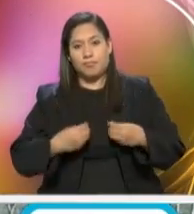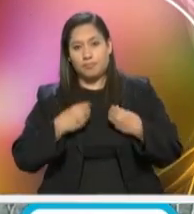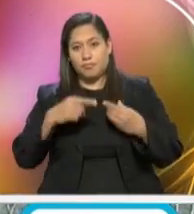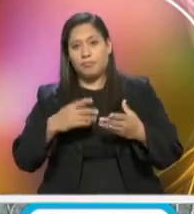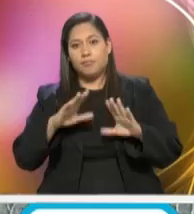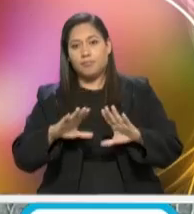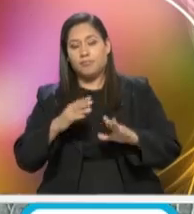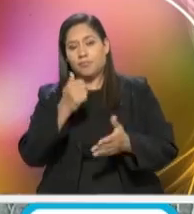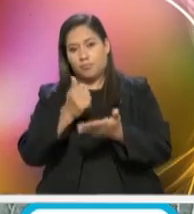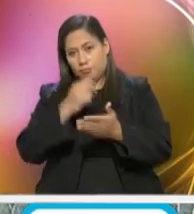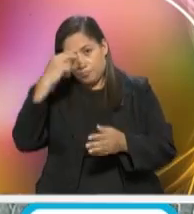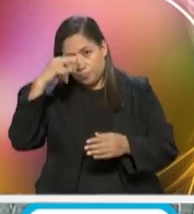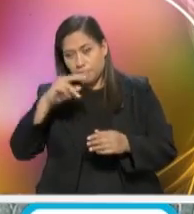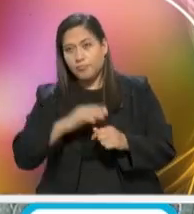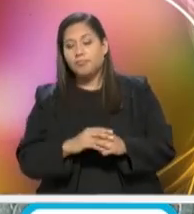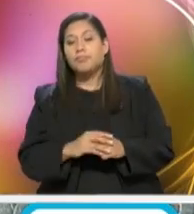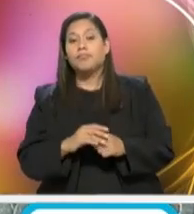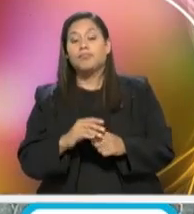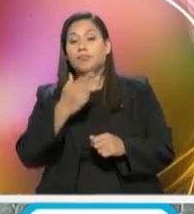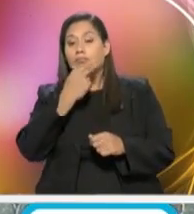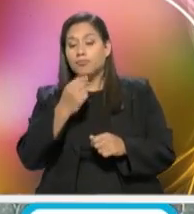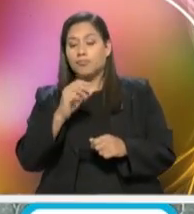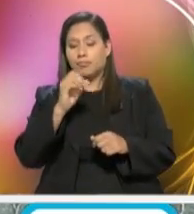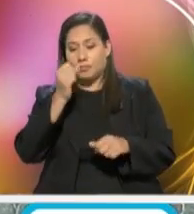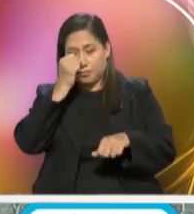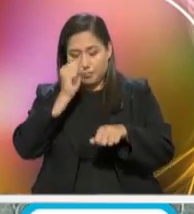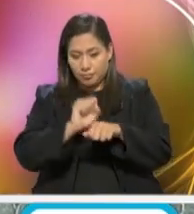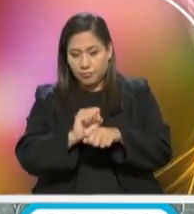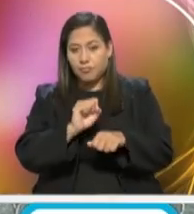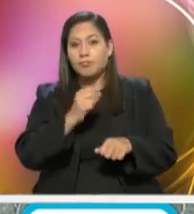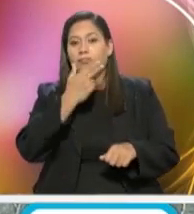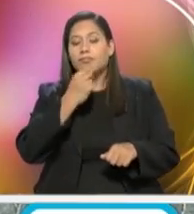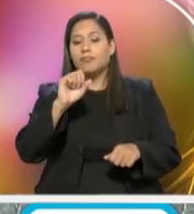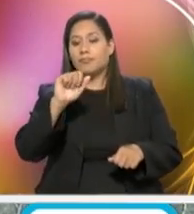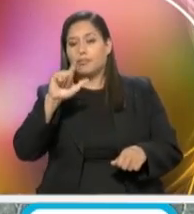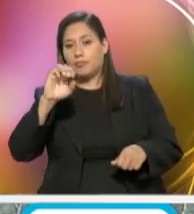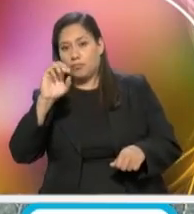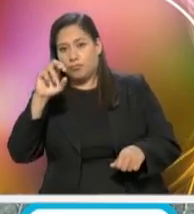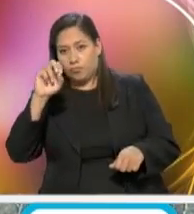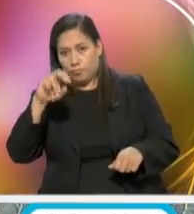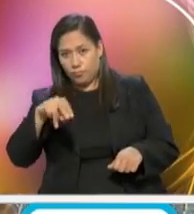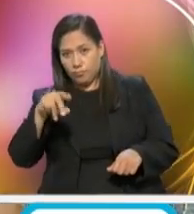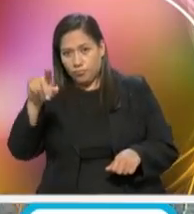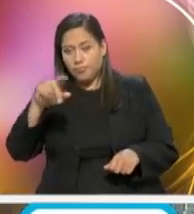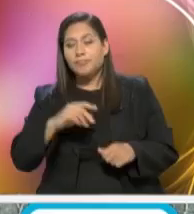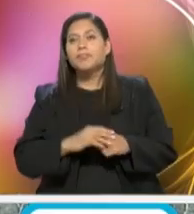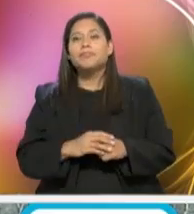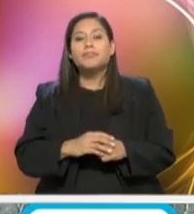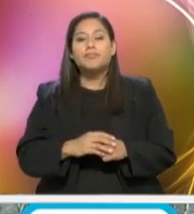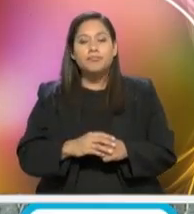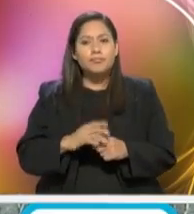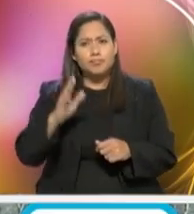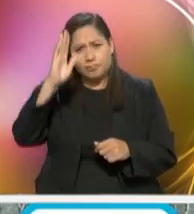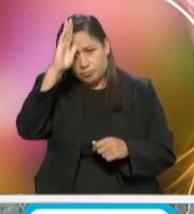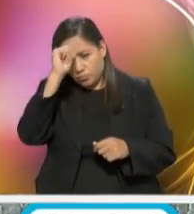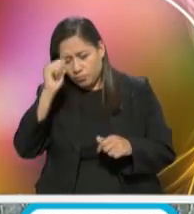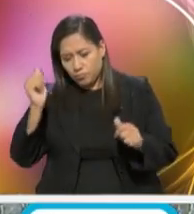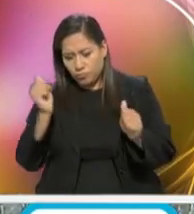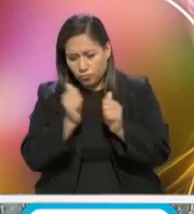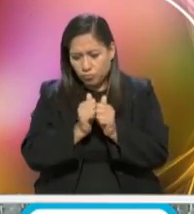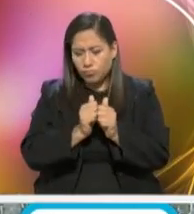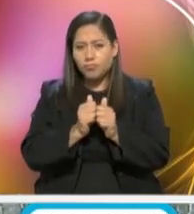de México. El secretario de Desarrollo Económico, Salomón Chertorivsky, pues en concordancia con